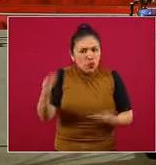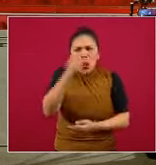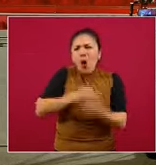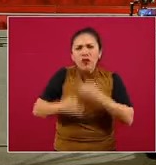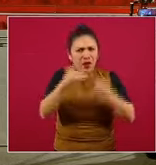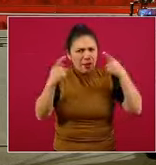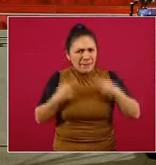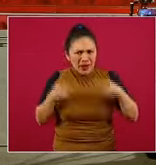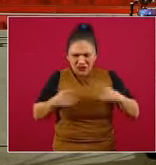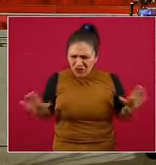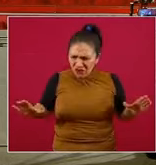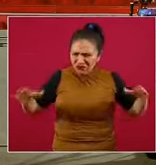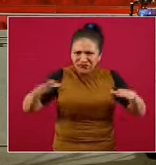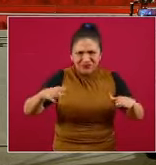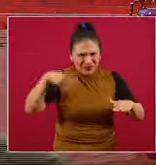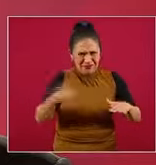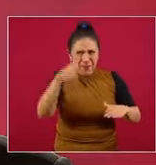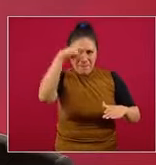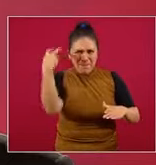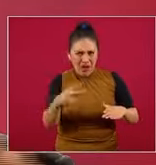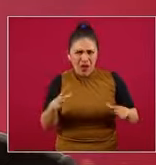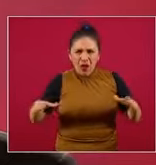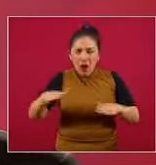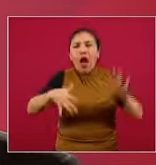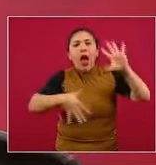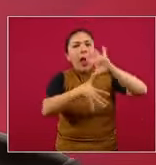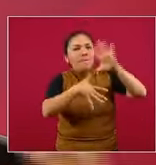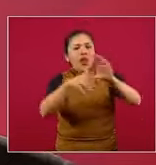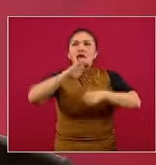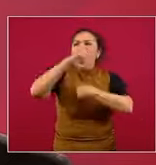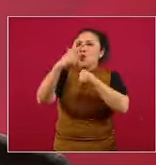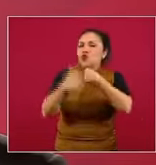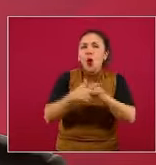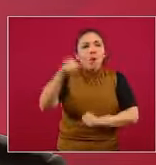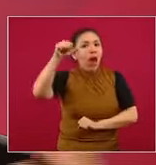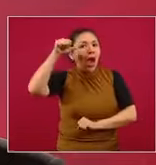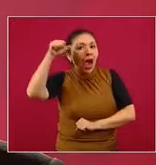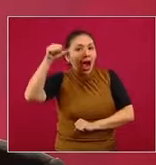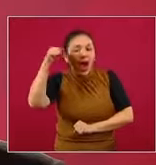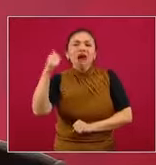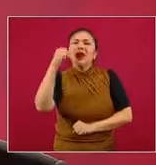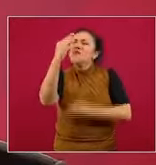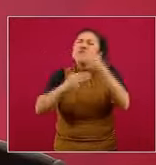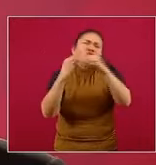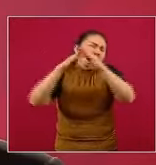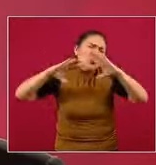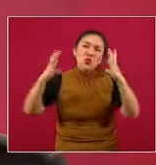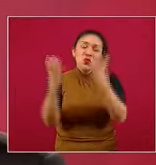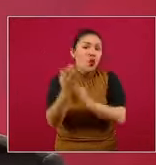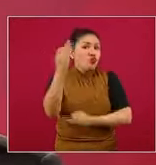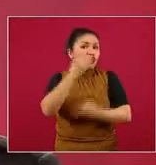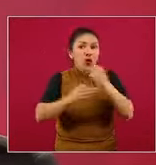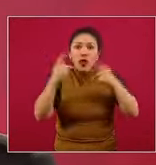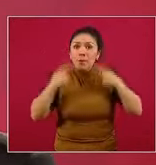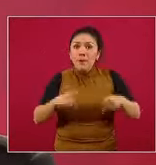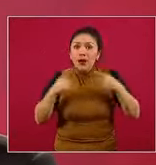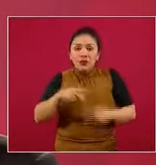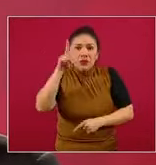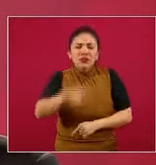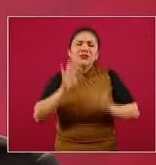sociedad de México, de América, de Europa, de Asia, del mundo entero, todas las sociedades